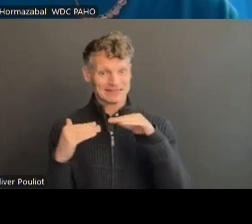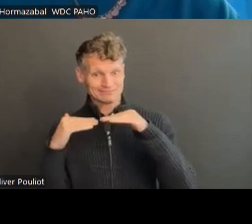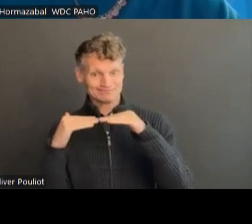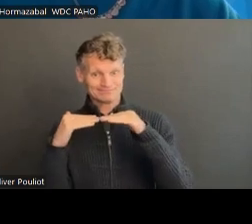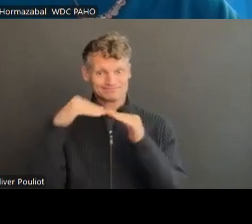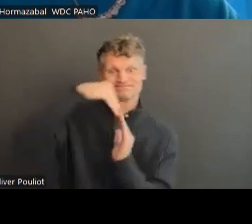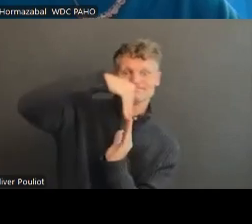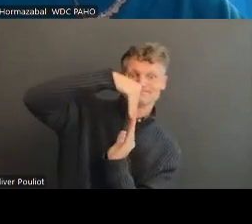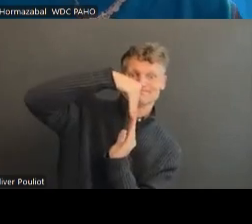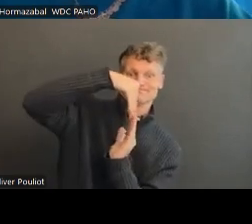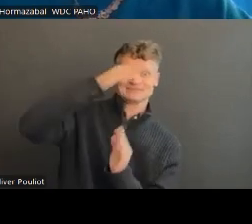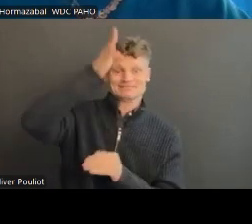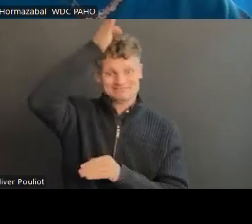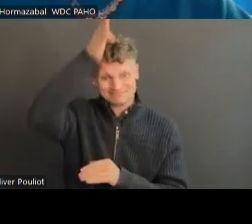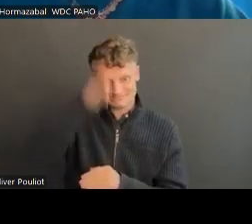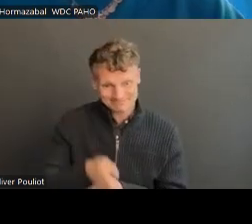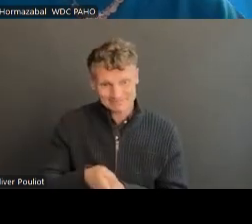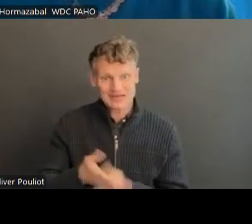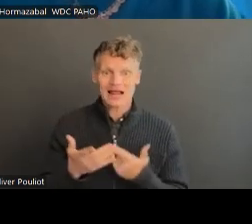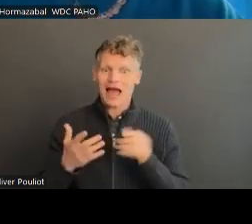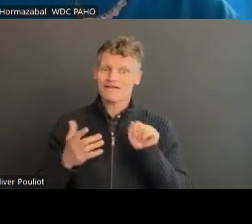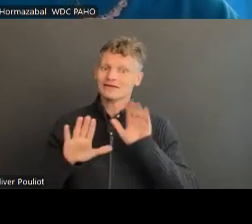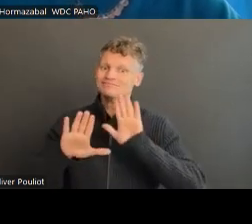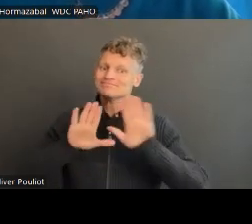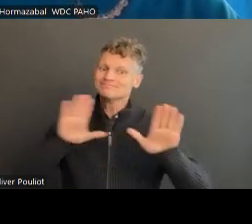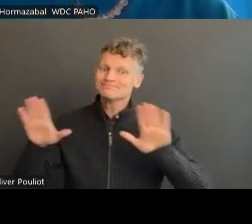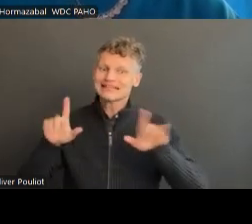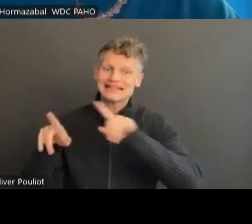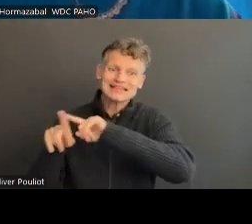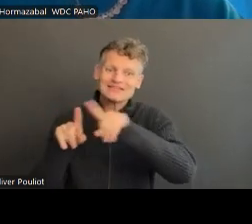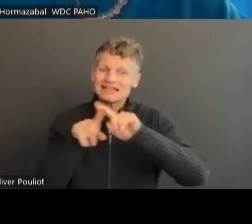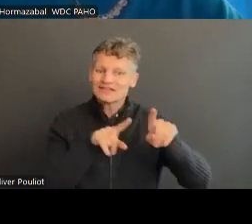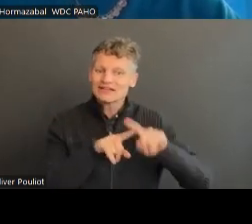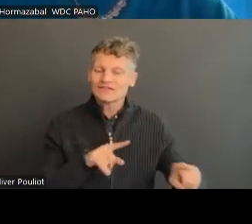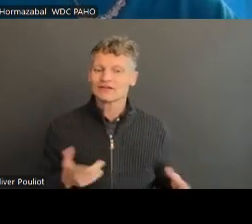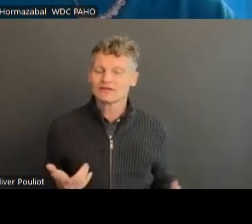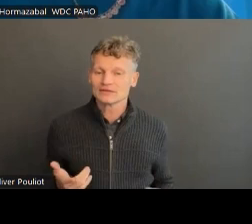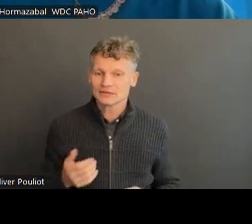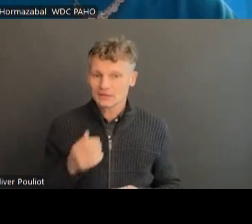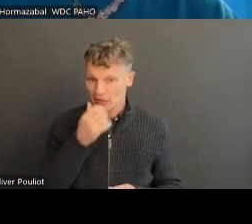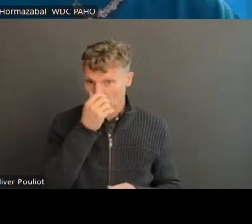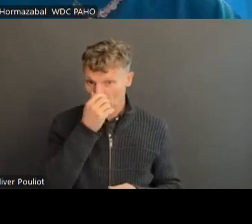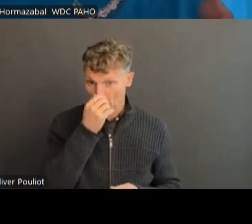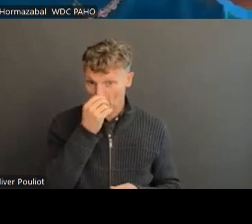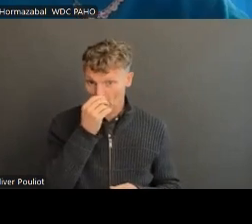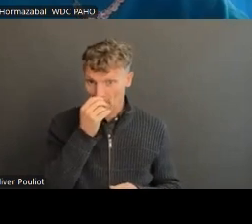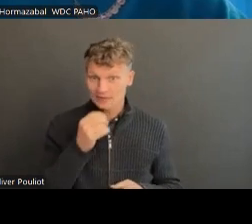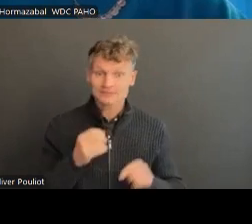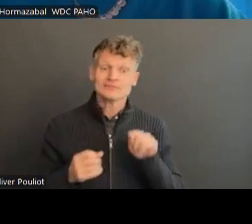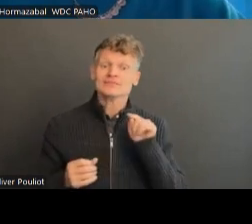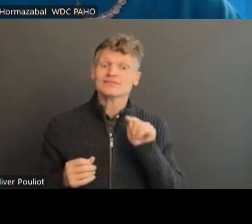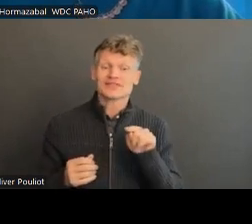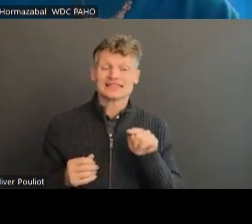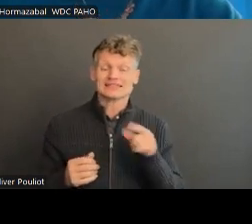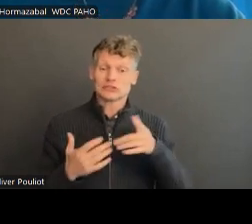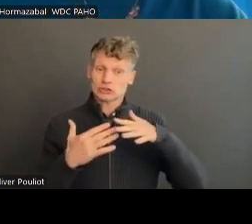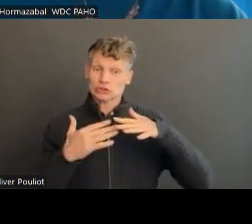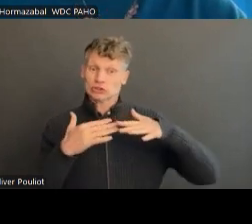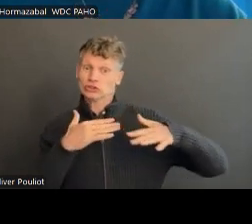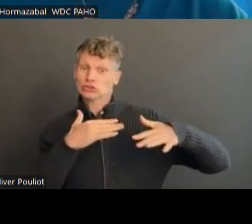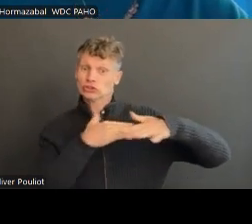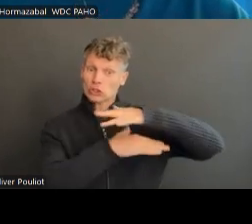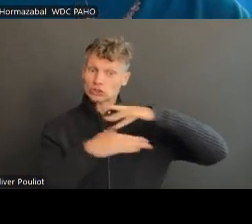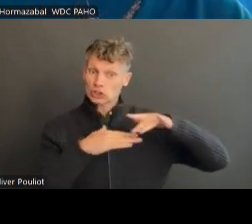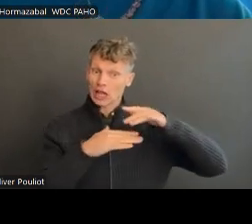esos contextos que son los determinantes sociales de la salud en el cual los territorios se insertan, en el cual las personas y las